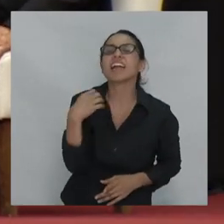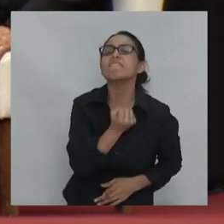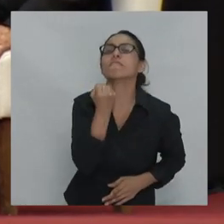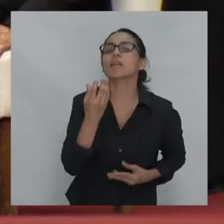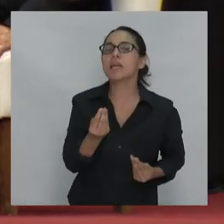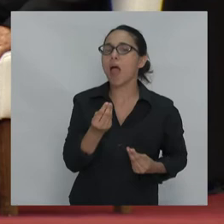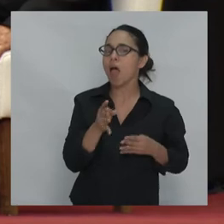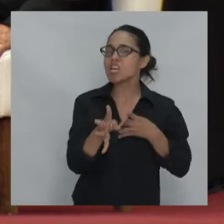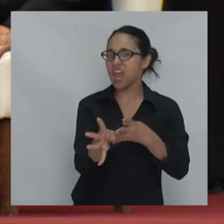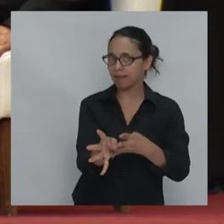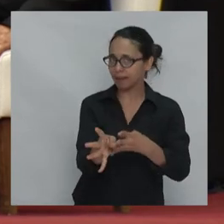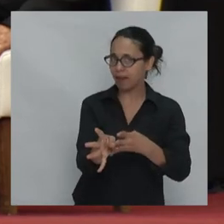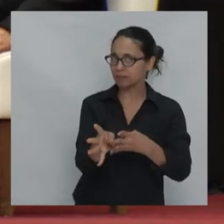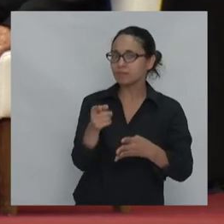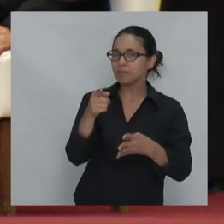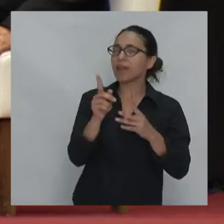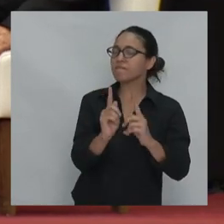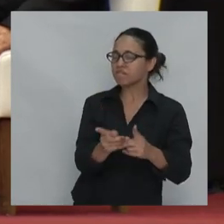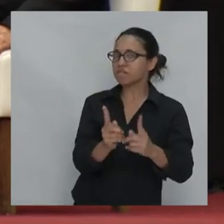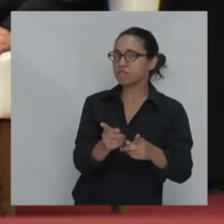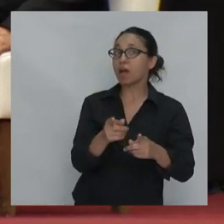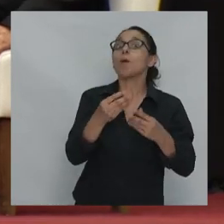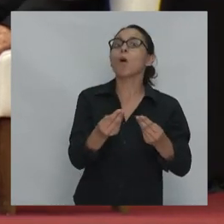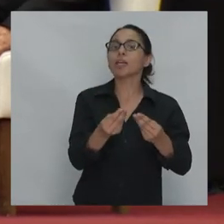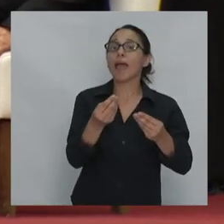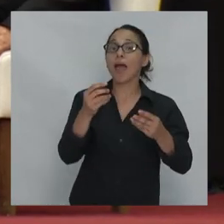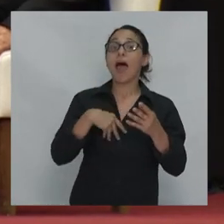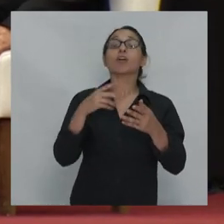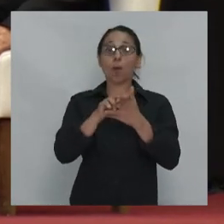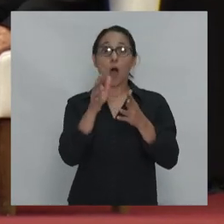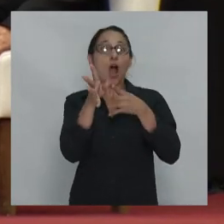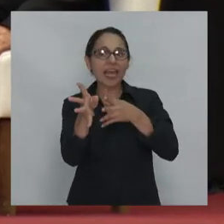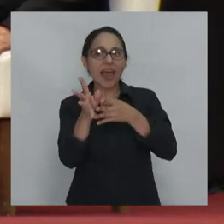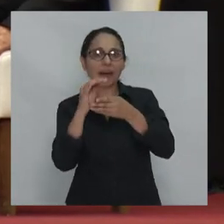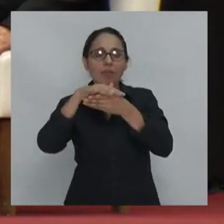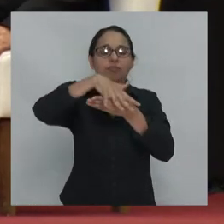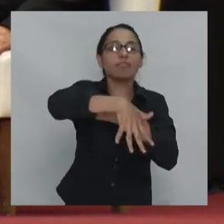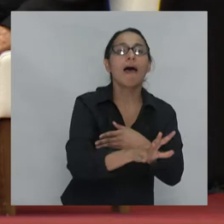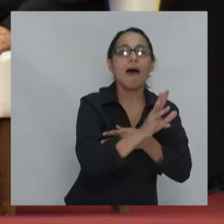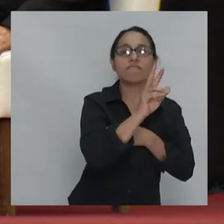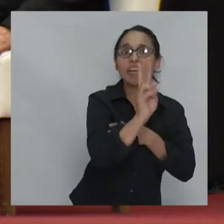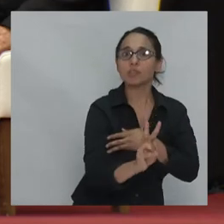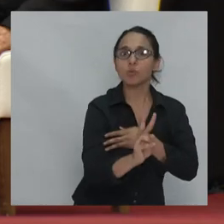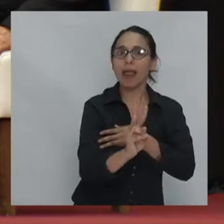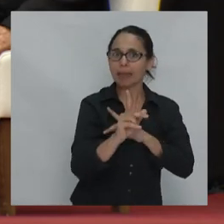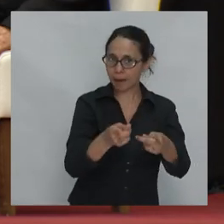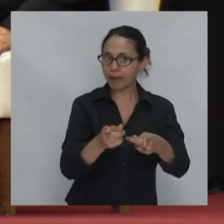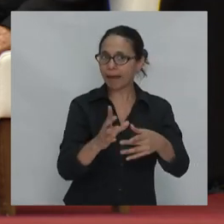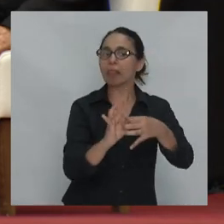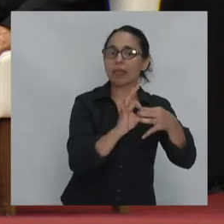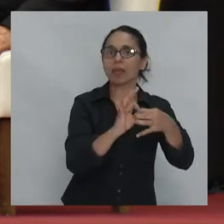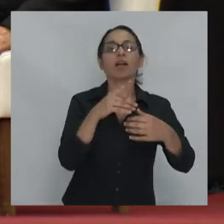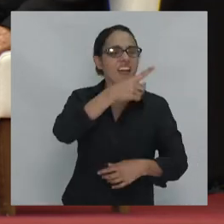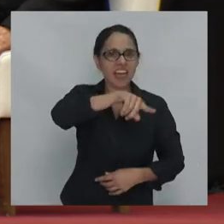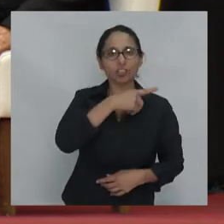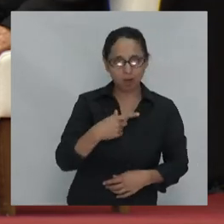Colombia. Y si esa guerra pasa por Venezuela, mejor aún, que la guerra involucre a Venezuela. Y yo